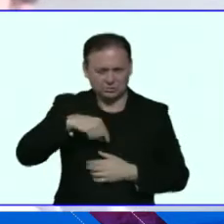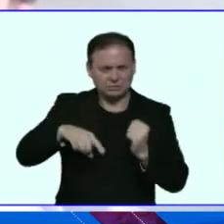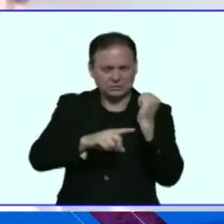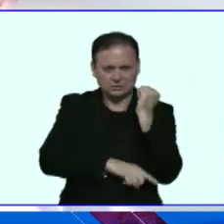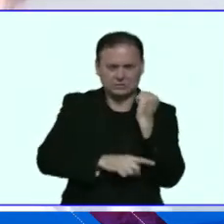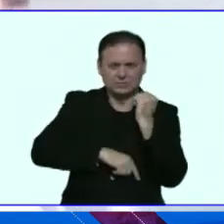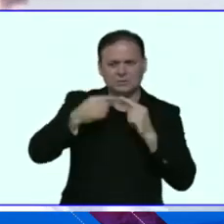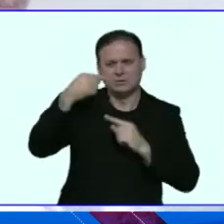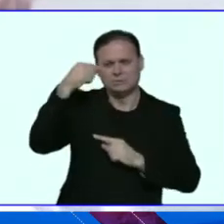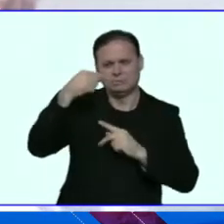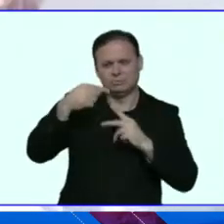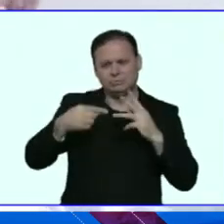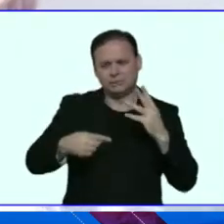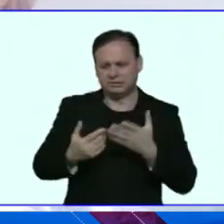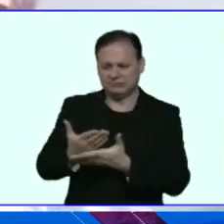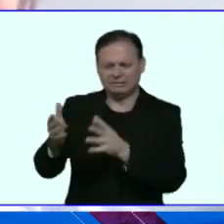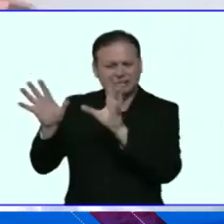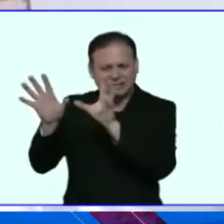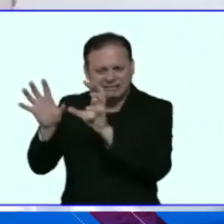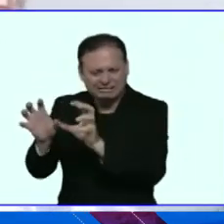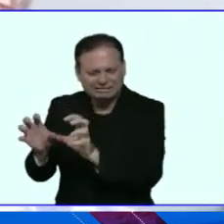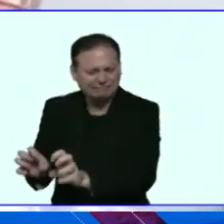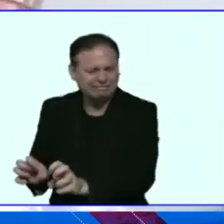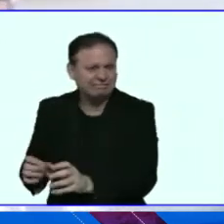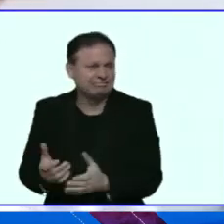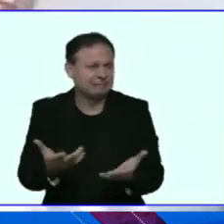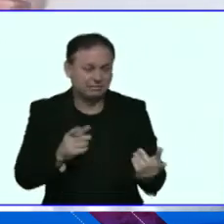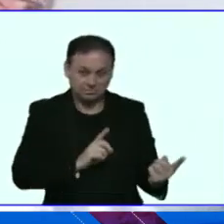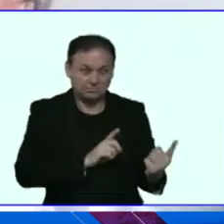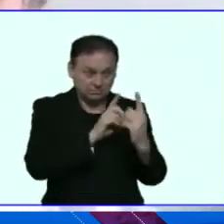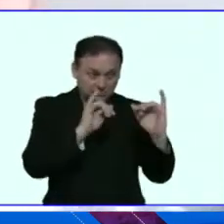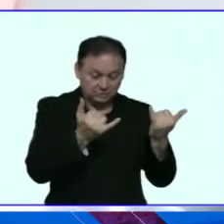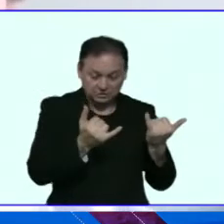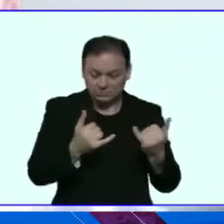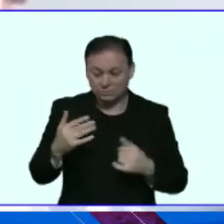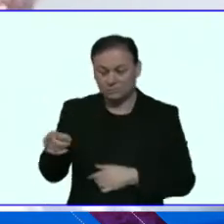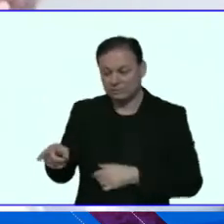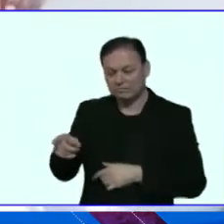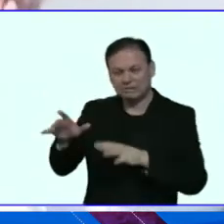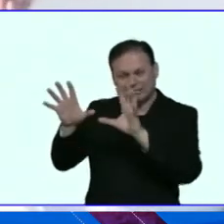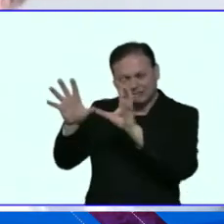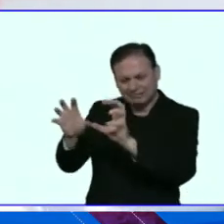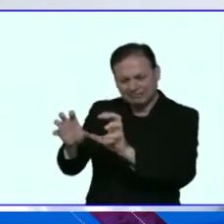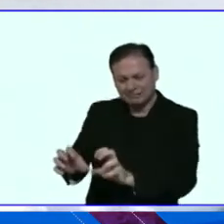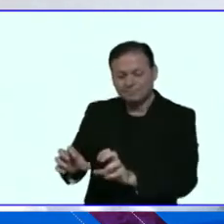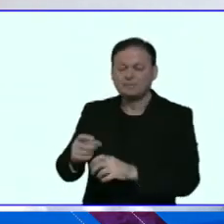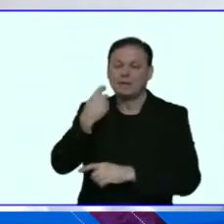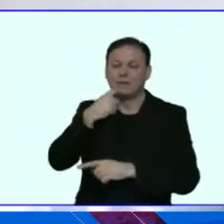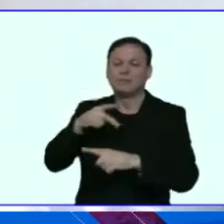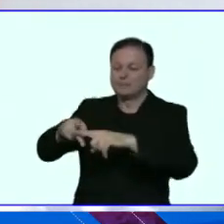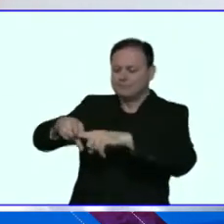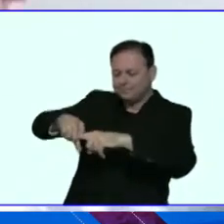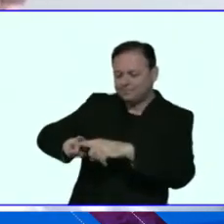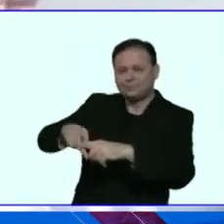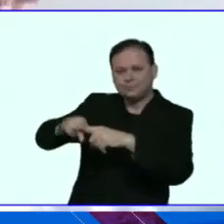lo tanto se deteriora, se desgasta. Obviamente, claro. Si se usa, se desgasta y requiere de una